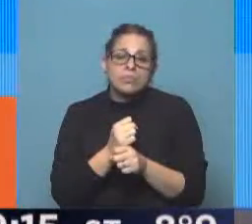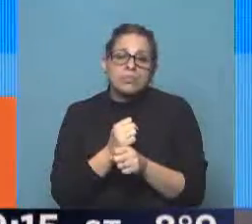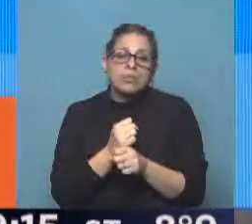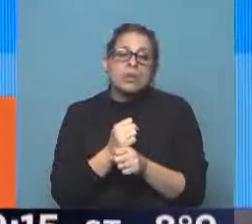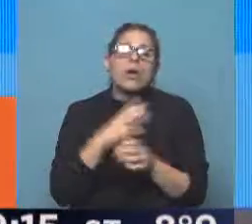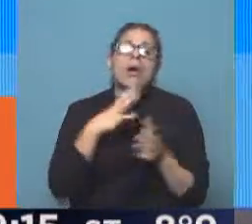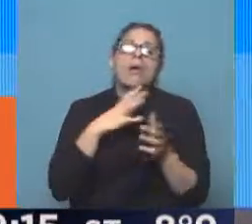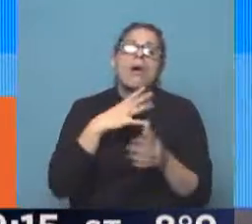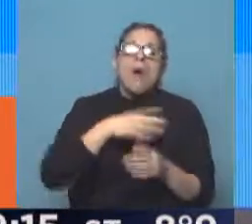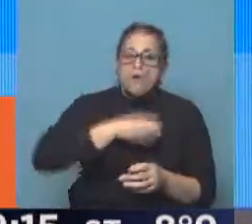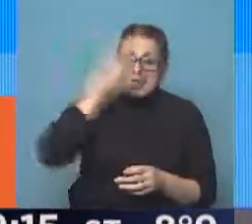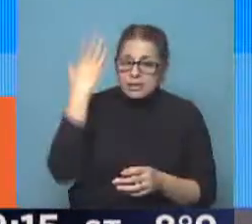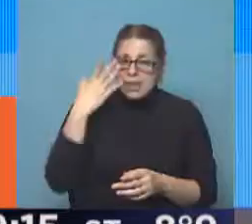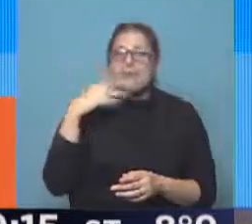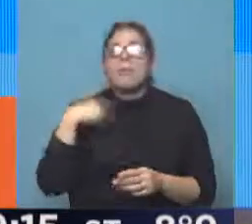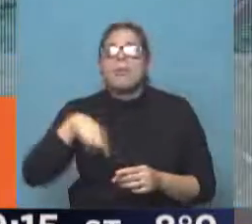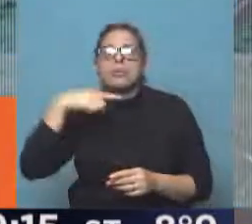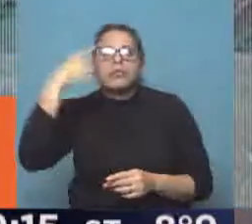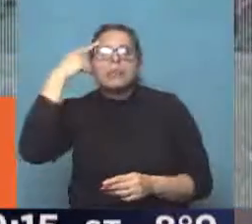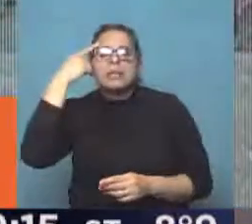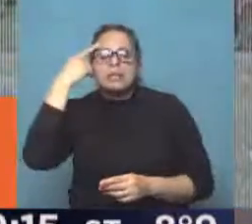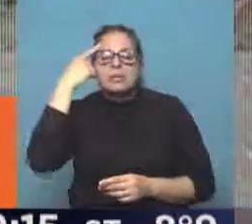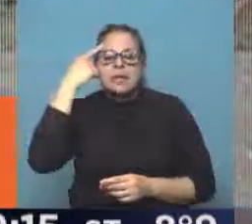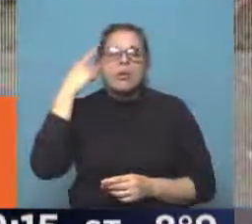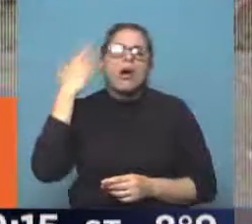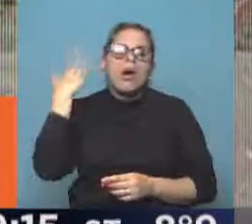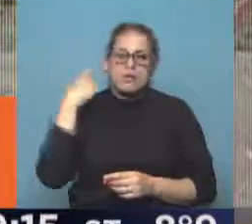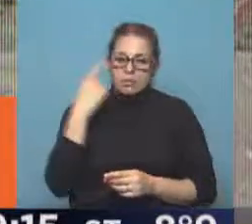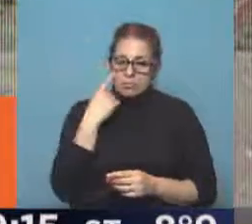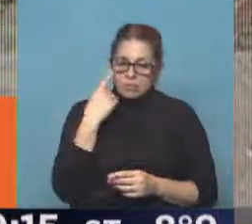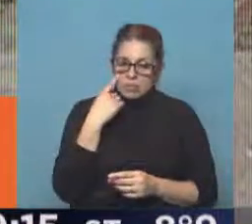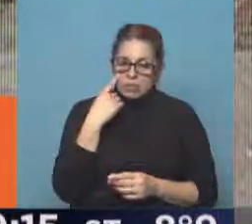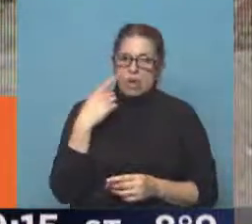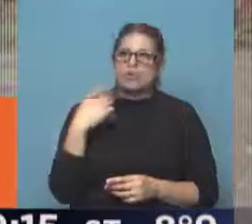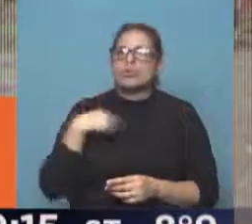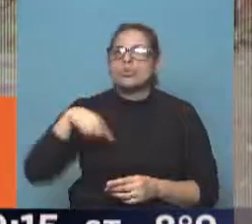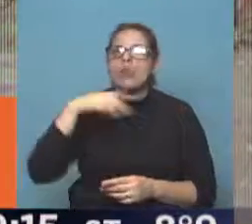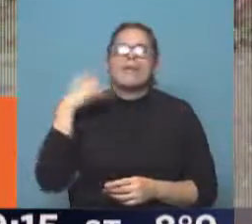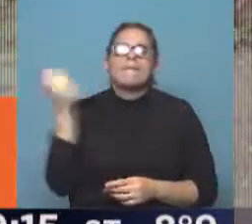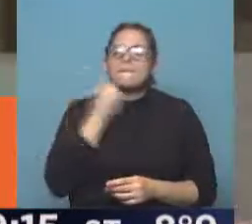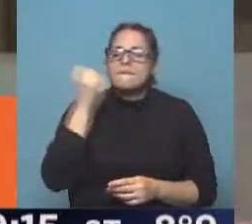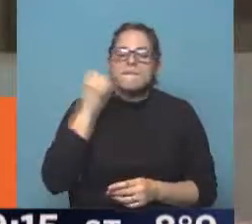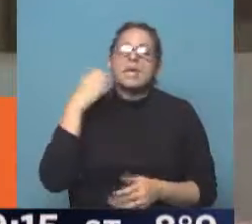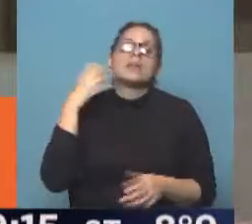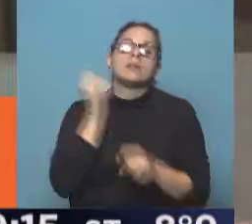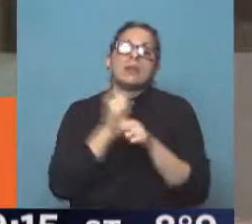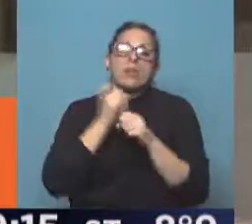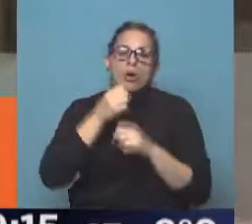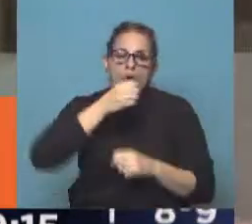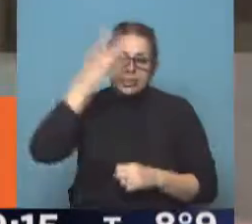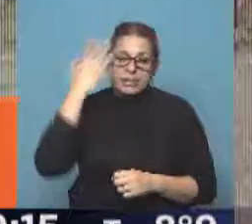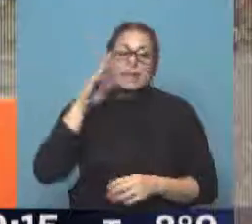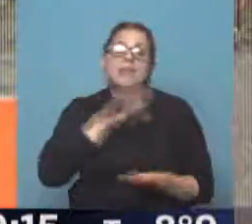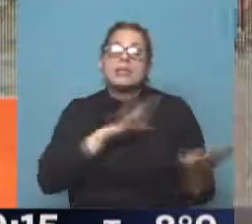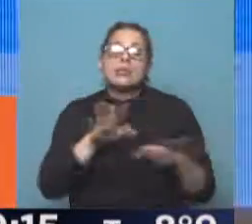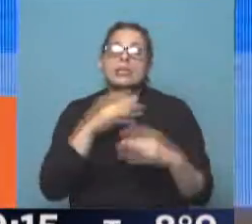en blanco, como pensamos y como vivimos y anhelamos todos, ¿no? Entonces, esa situación hace